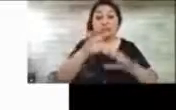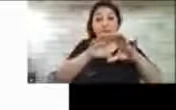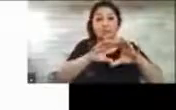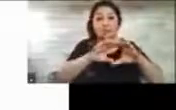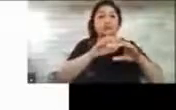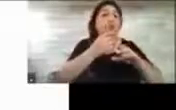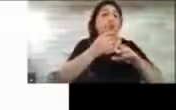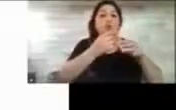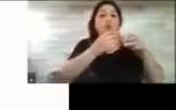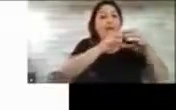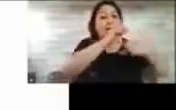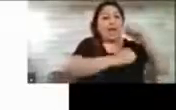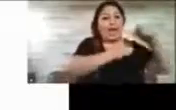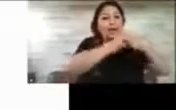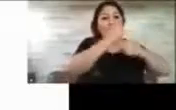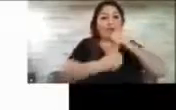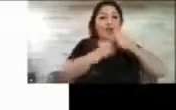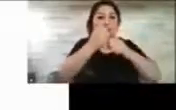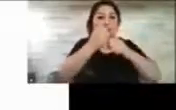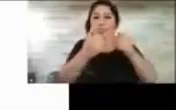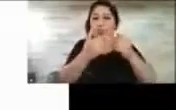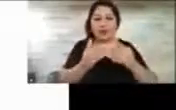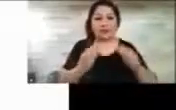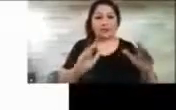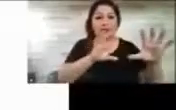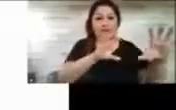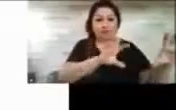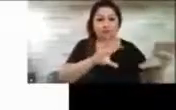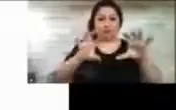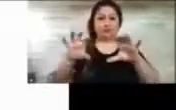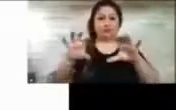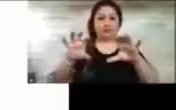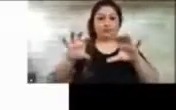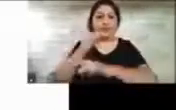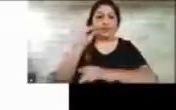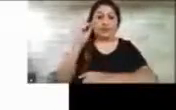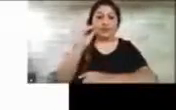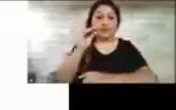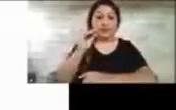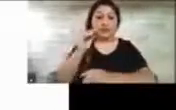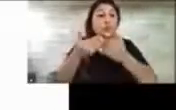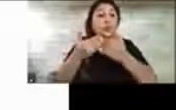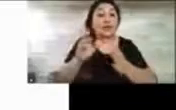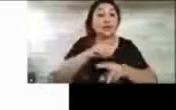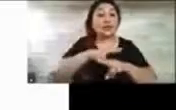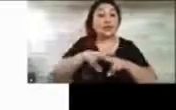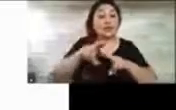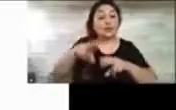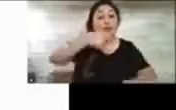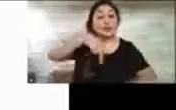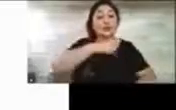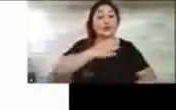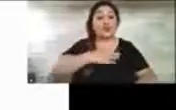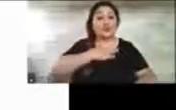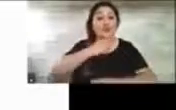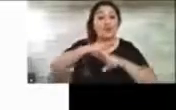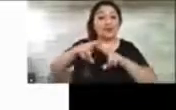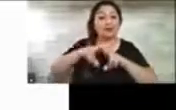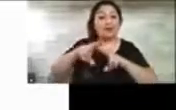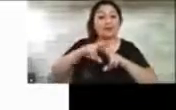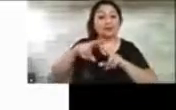etarios. Esto, ¿por qué me gustaría aclararlo? Es porque cualquier solución que nosotros busquemos alcanzar, todos los esfuerzos que se